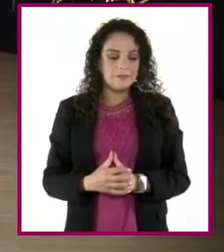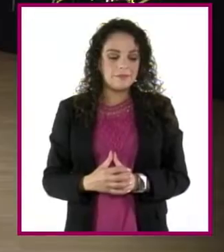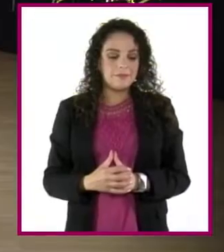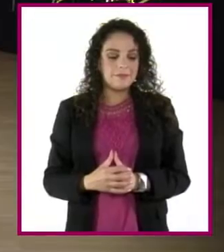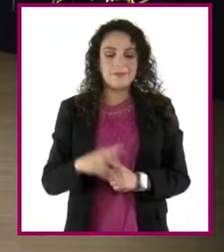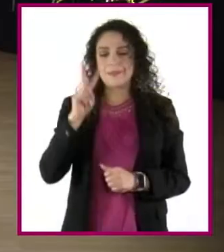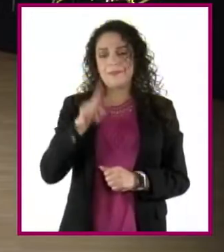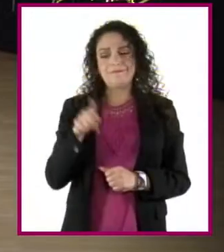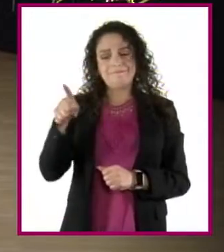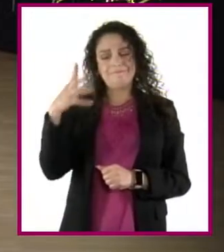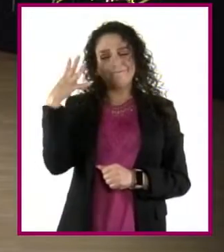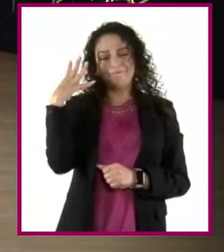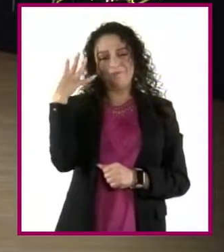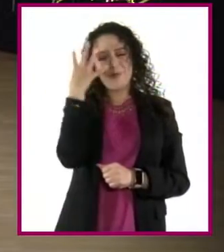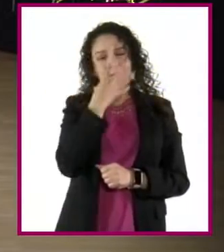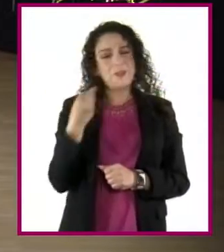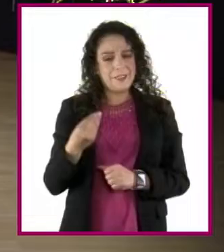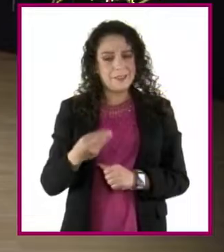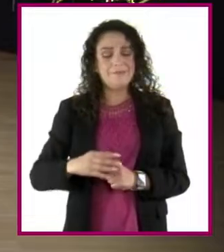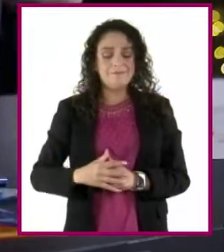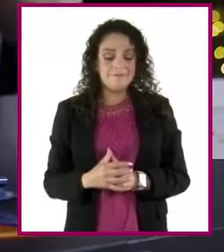Te quedó muy bonito. Mira.